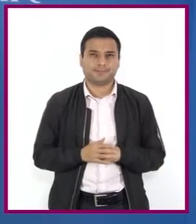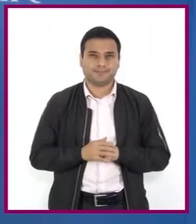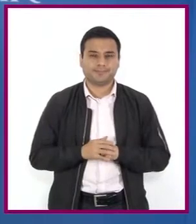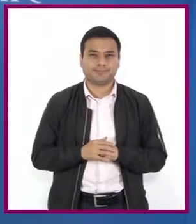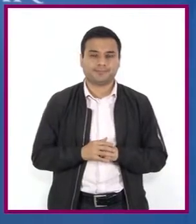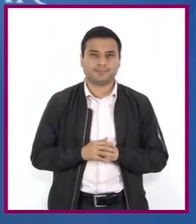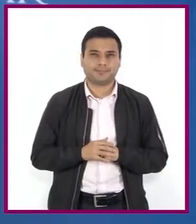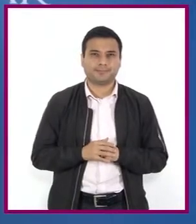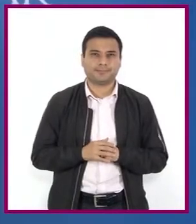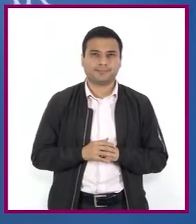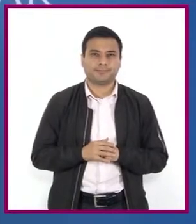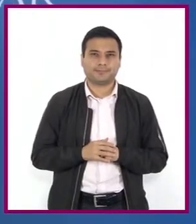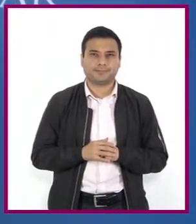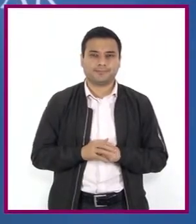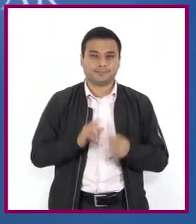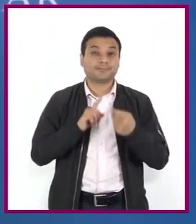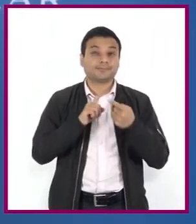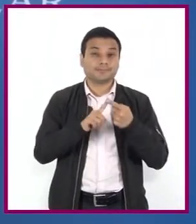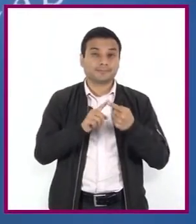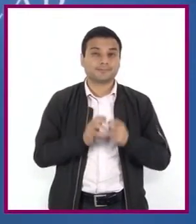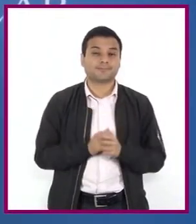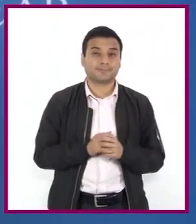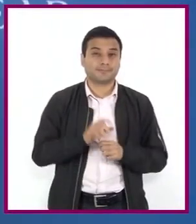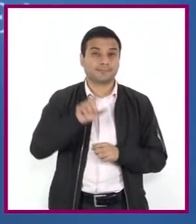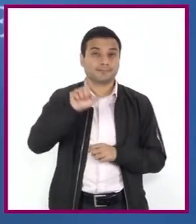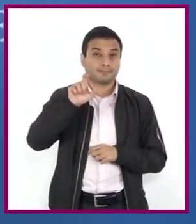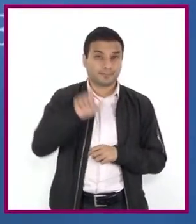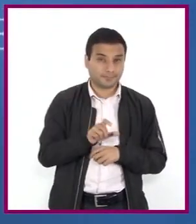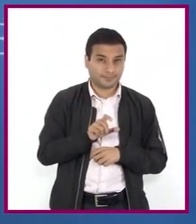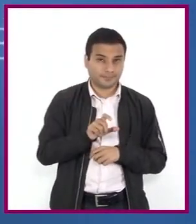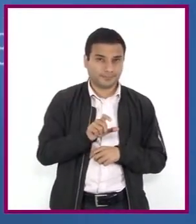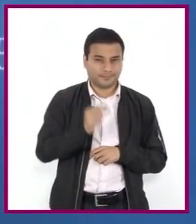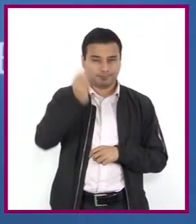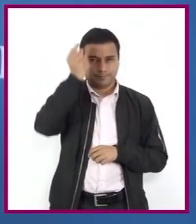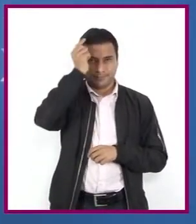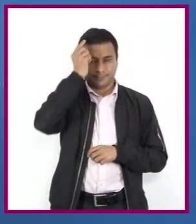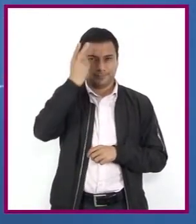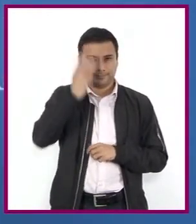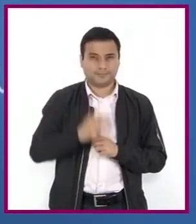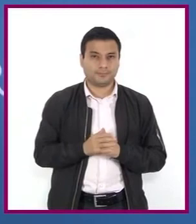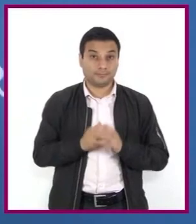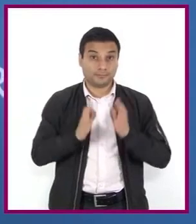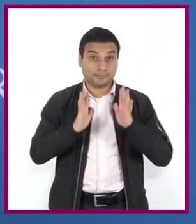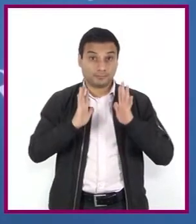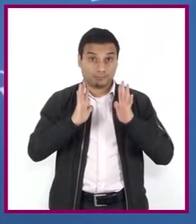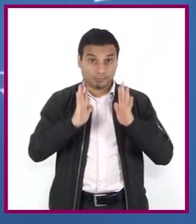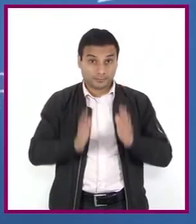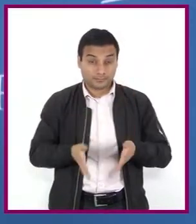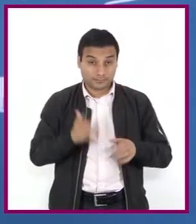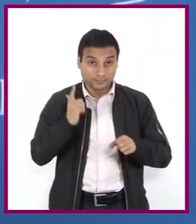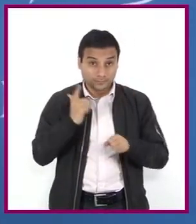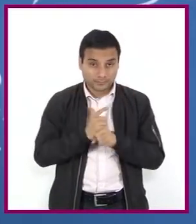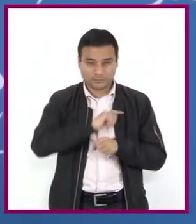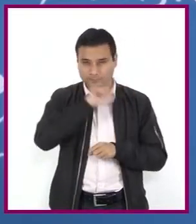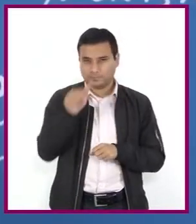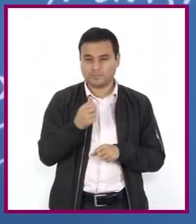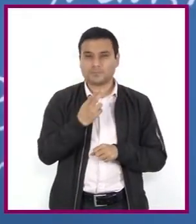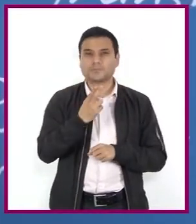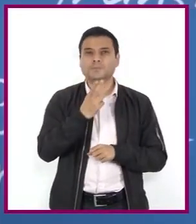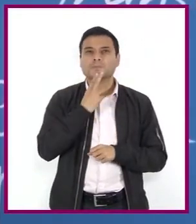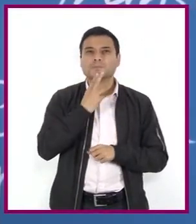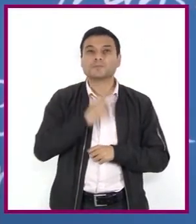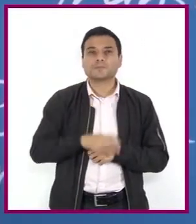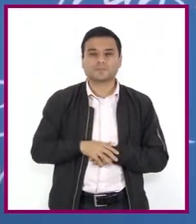término de la expresión es x al cuadrado. Una vez que lo hemos identificado, vamos a utilizar la operación